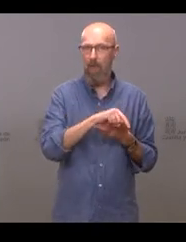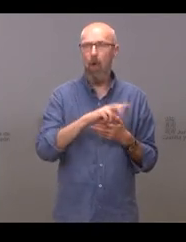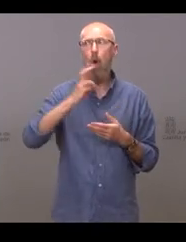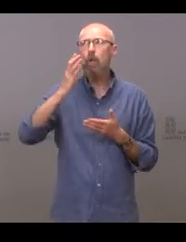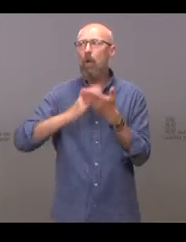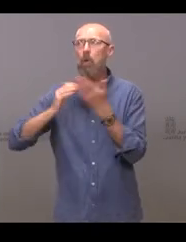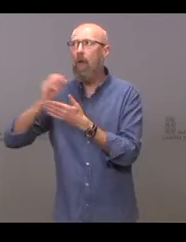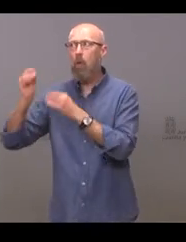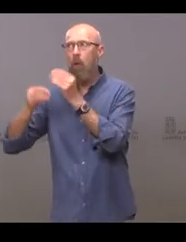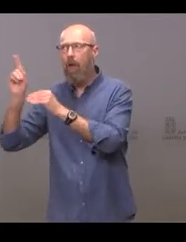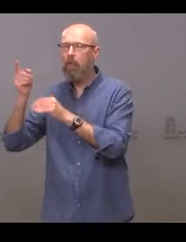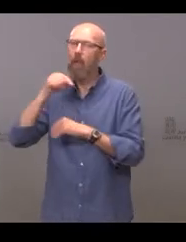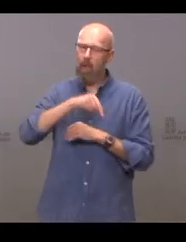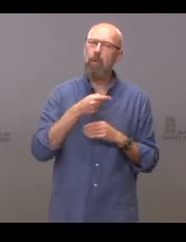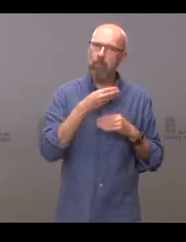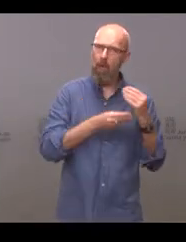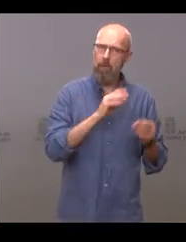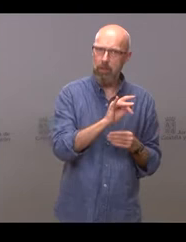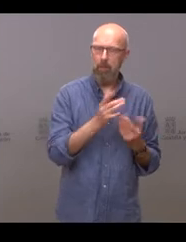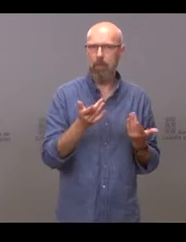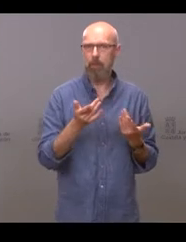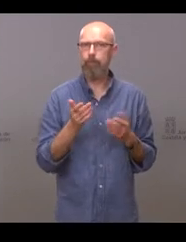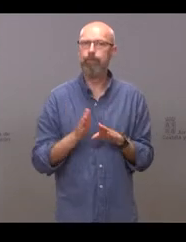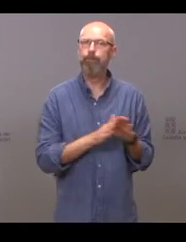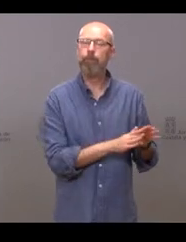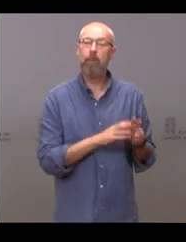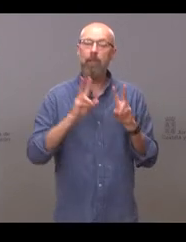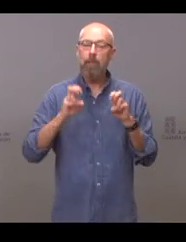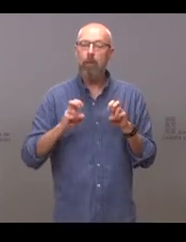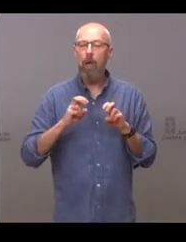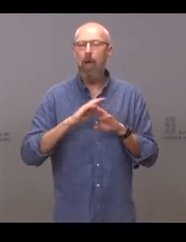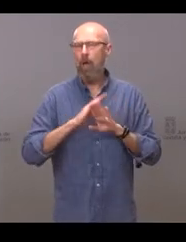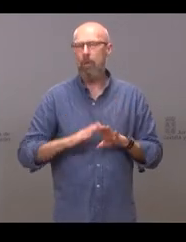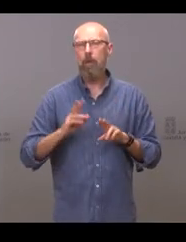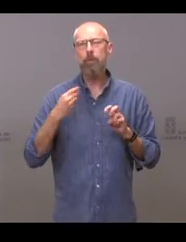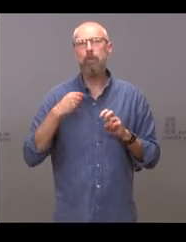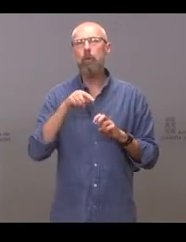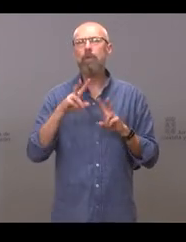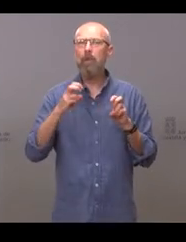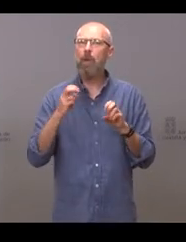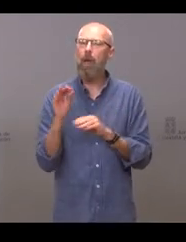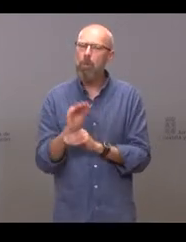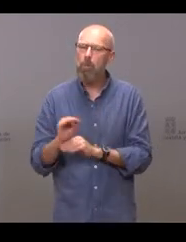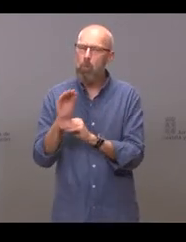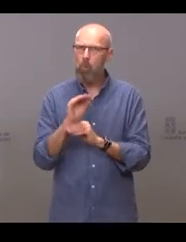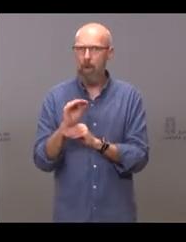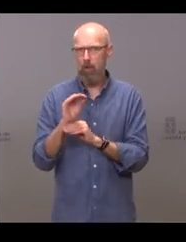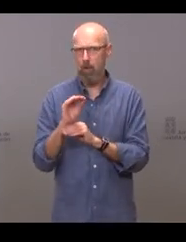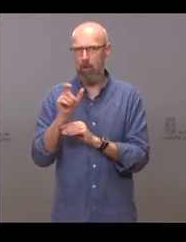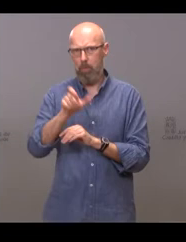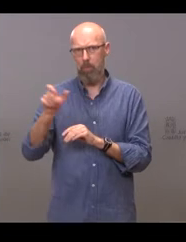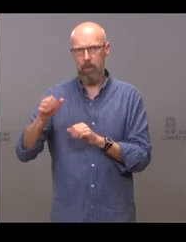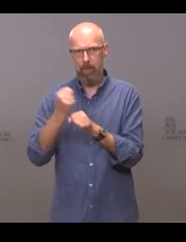importante decirlo y por último la protección a los trabajadores ya las trabajadoras que también como decían principio